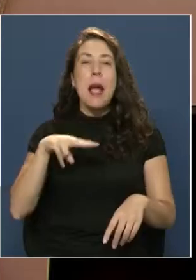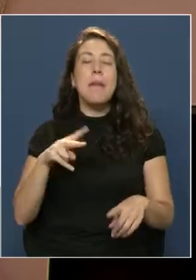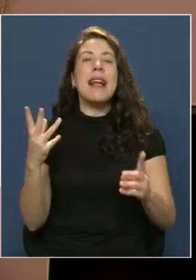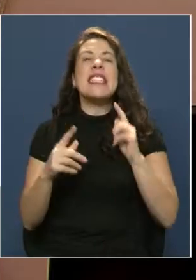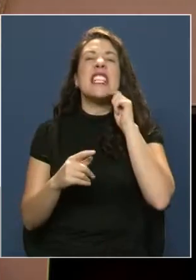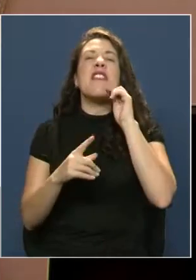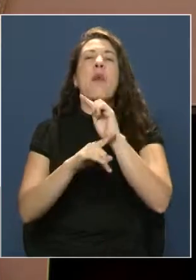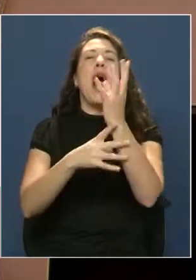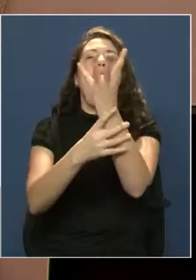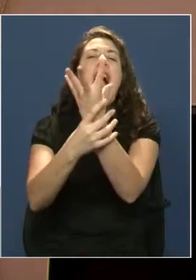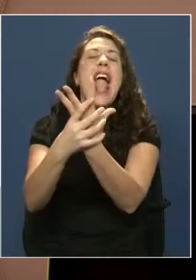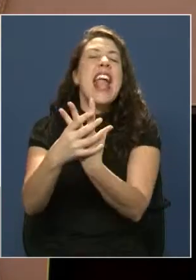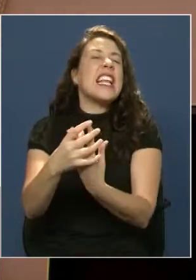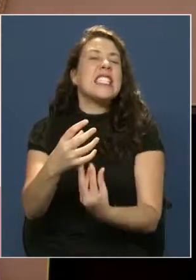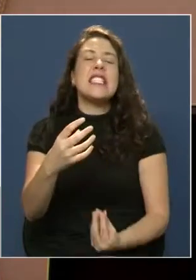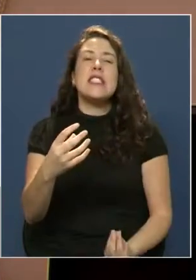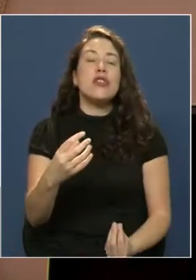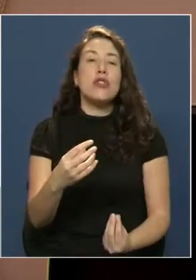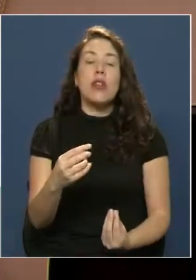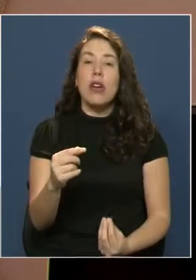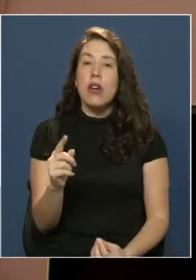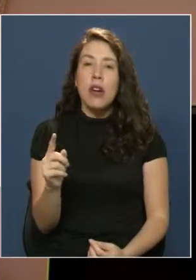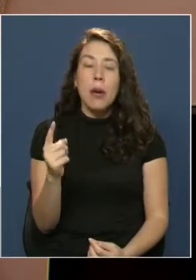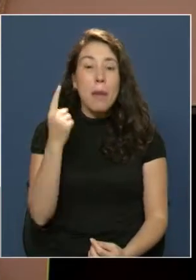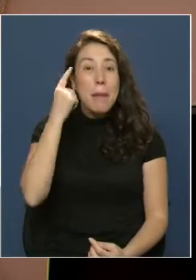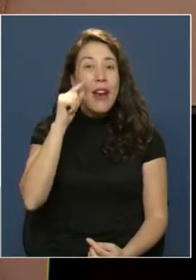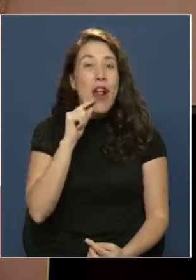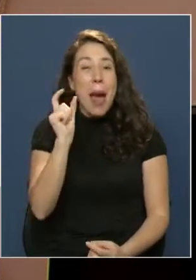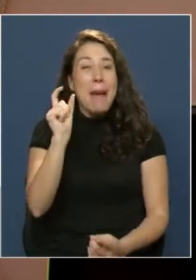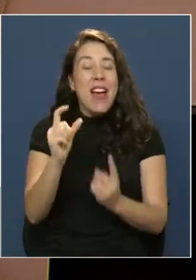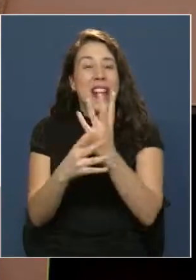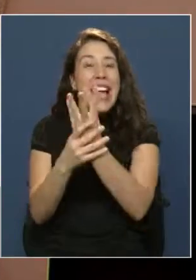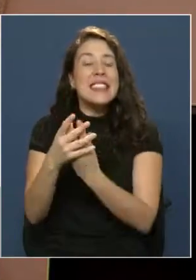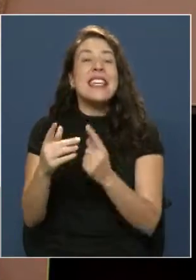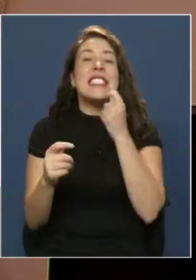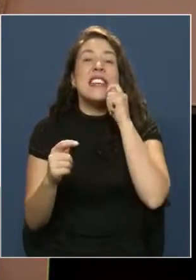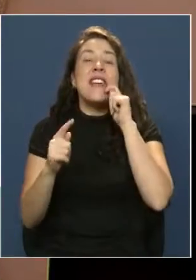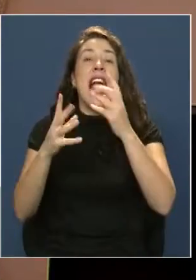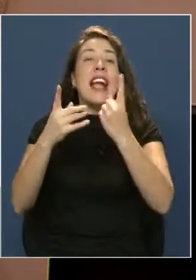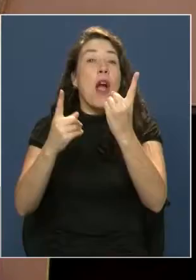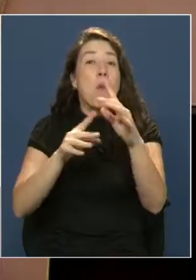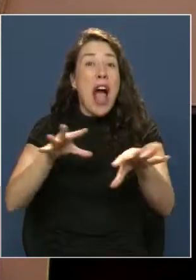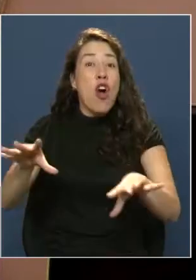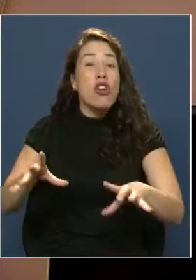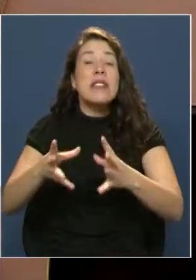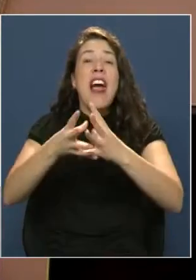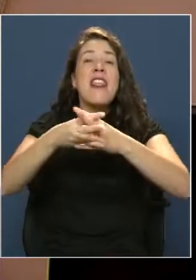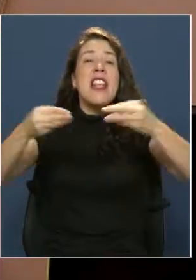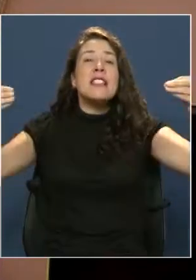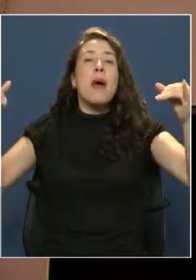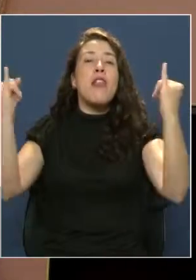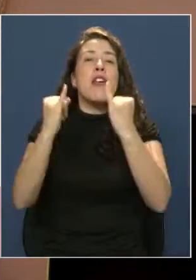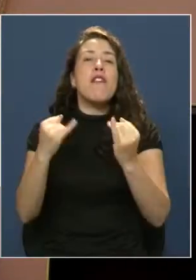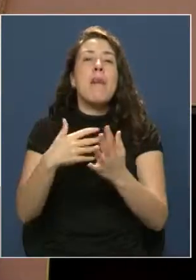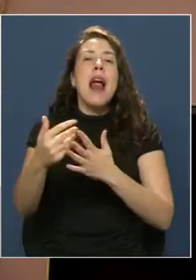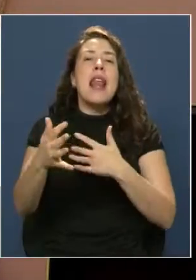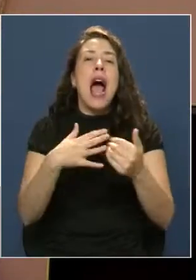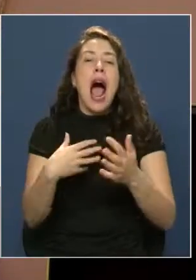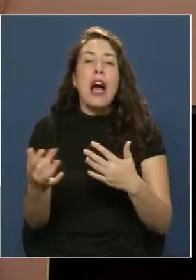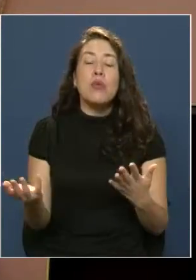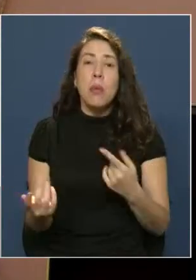extinción. Y la extinción es la desaparición natural de algo. Y yo le